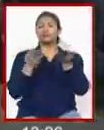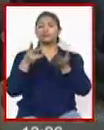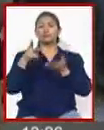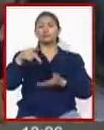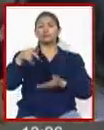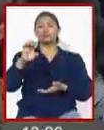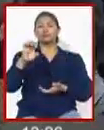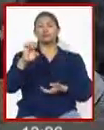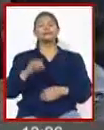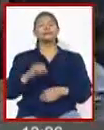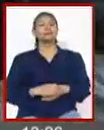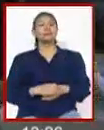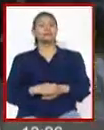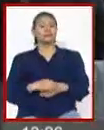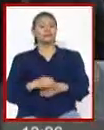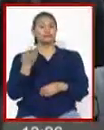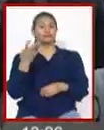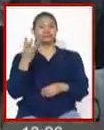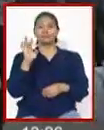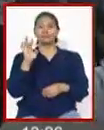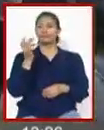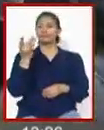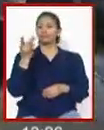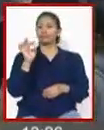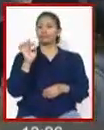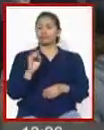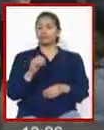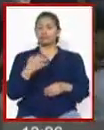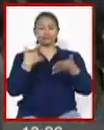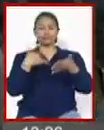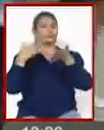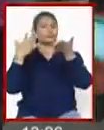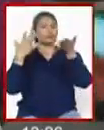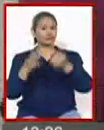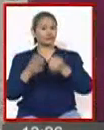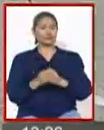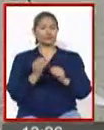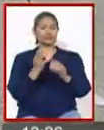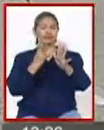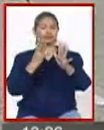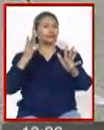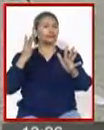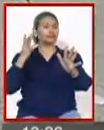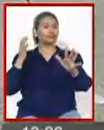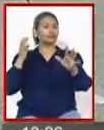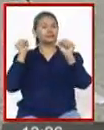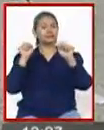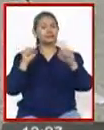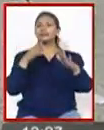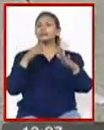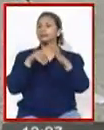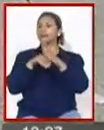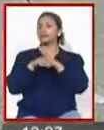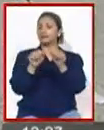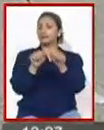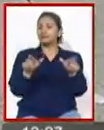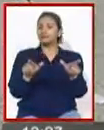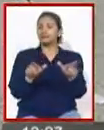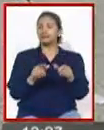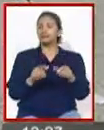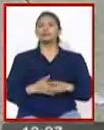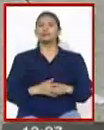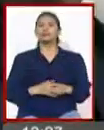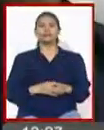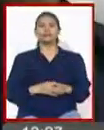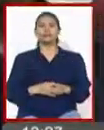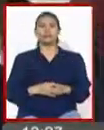premilitar para la gestión 2017-2018, donde los estudiantes hicieron largas filas para poder encontrar algún cupo. ¿Cuáles